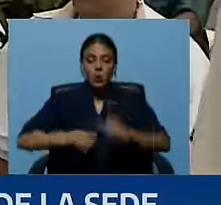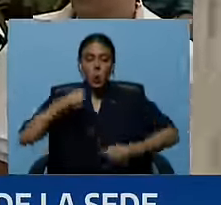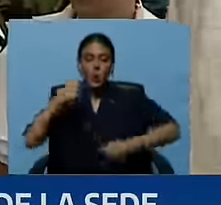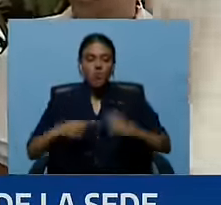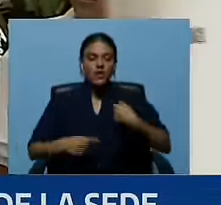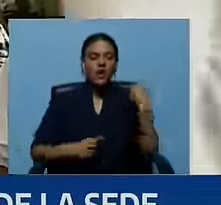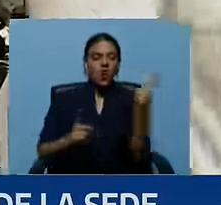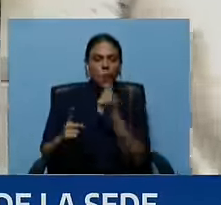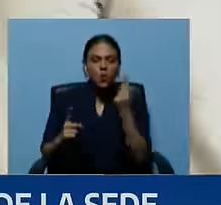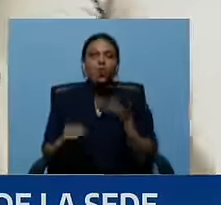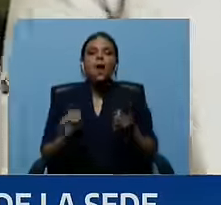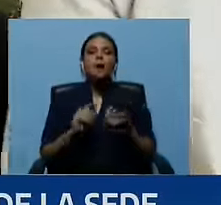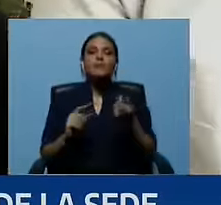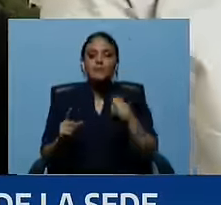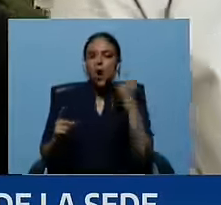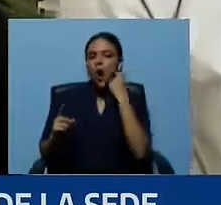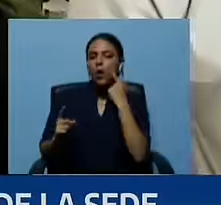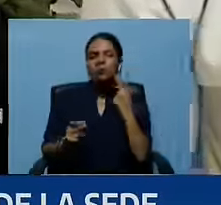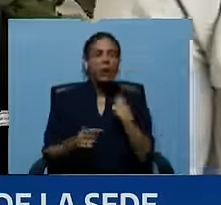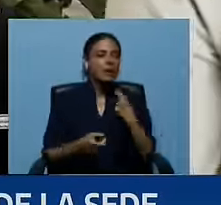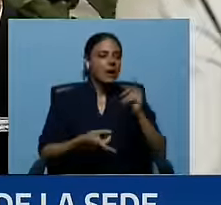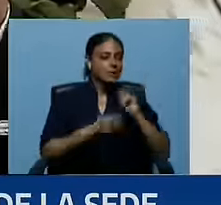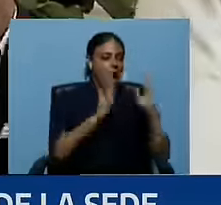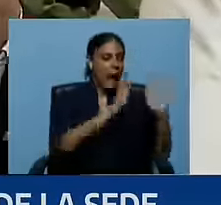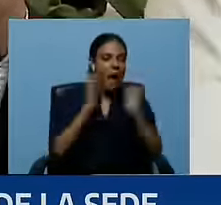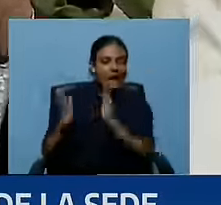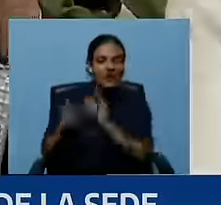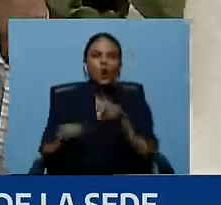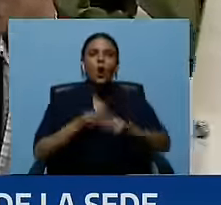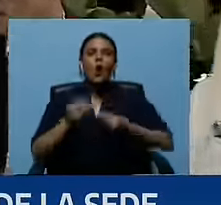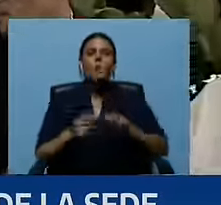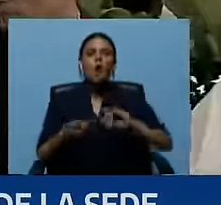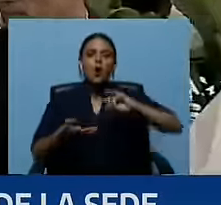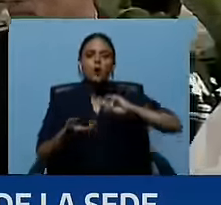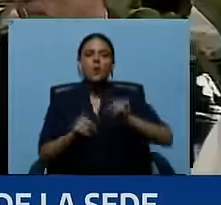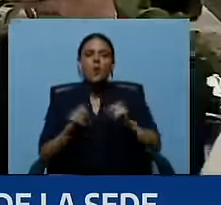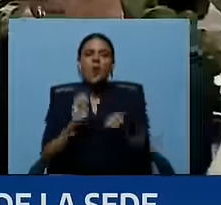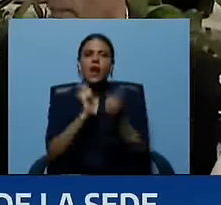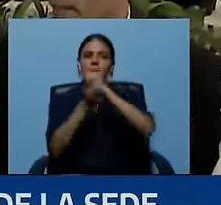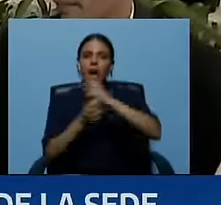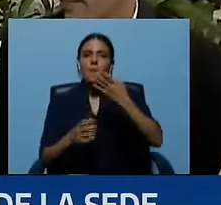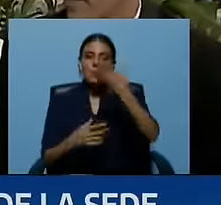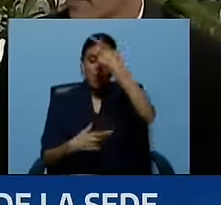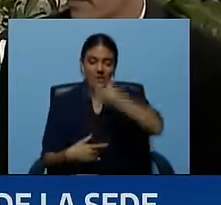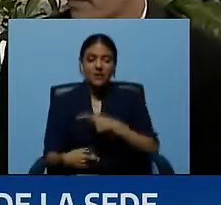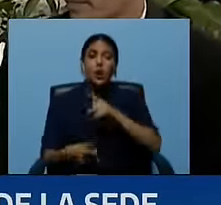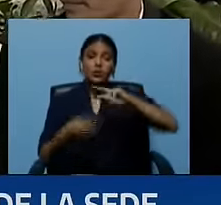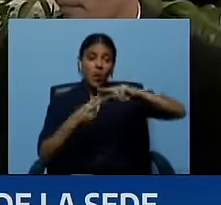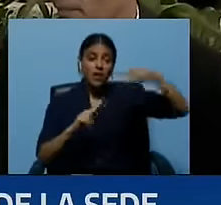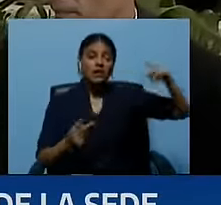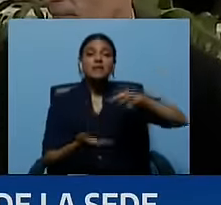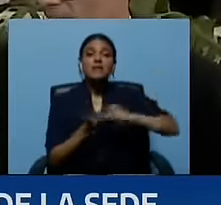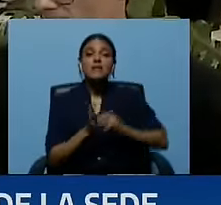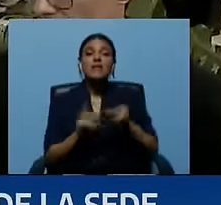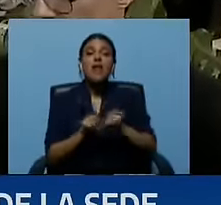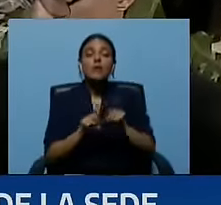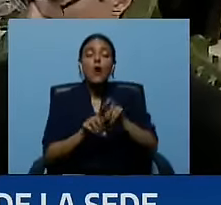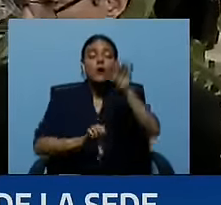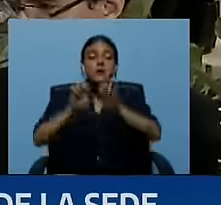del ser humano. Entonces, colocamos la molécula de ADN porque es una molécula emblemática para la ciencia del mundo.